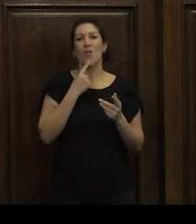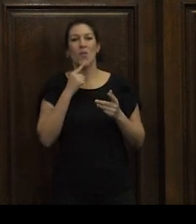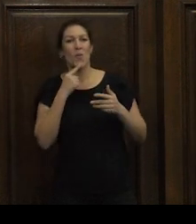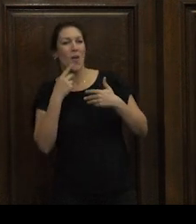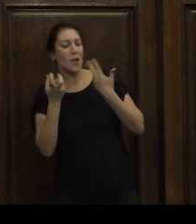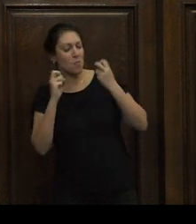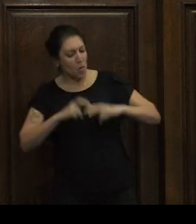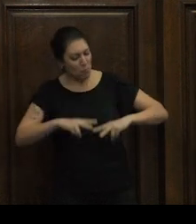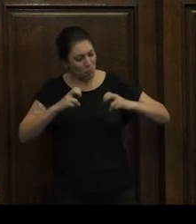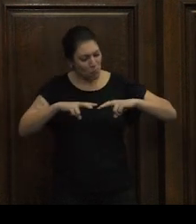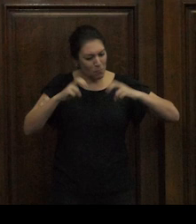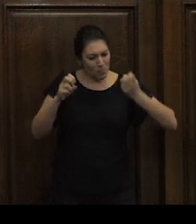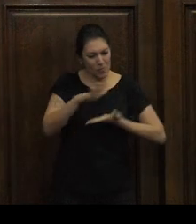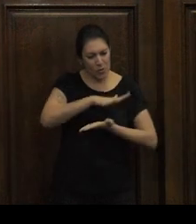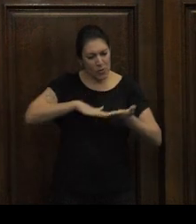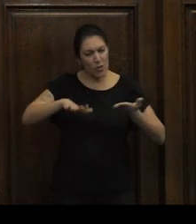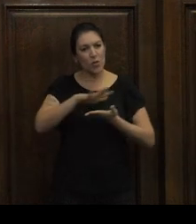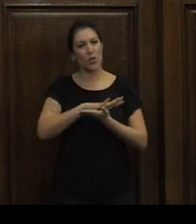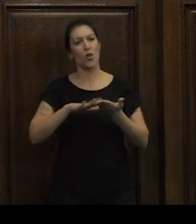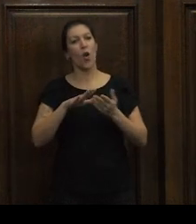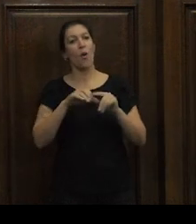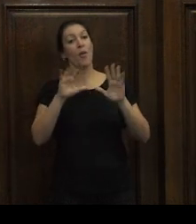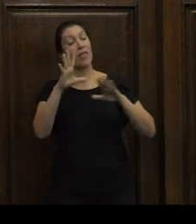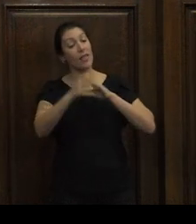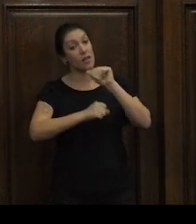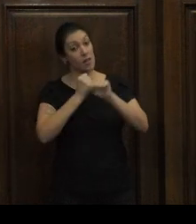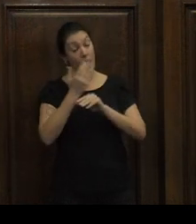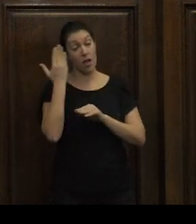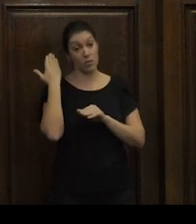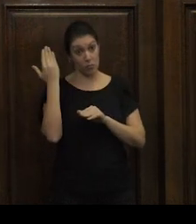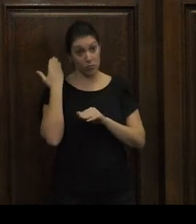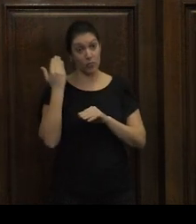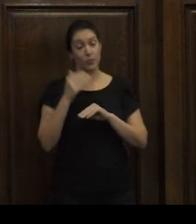duda, tantos análisis sobre el asunto hace tan solo una década.